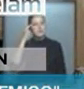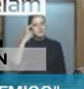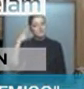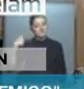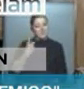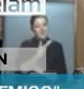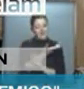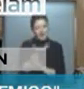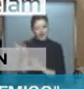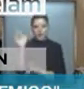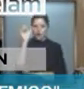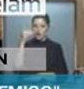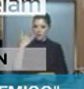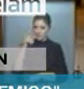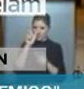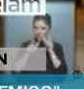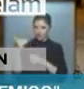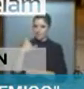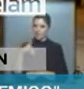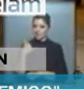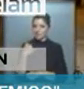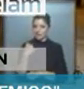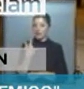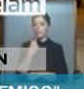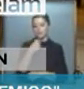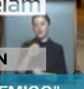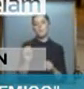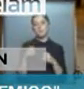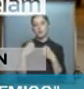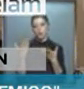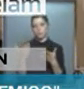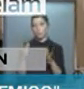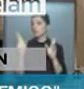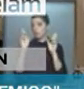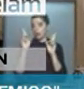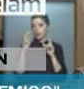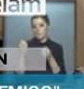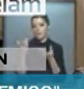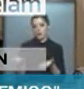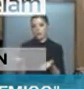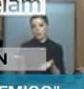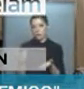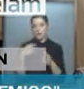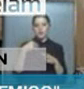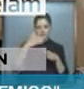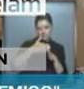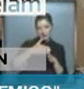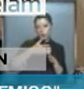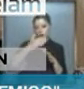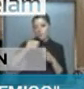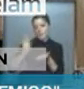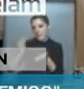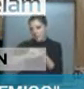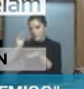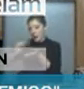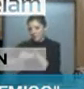de los argentinos, por suerte, puede decir que está mejor. Obviamente. Llego acá y quiero más y quiero más. El